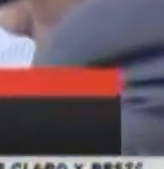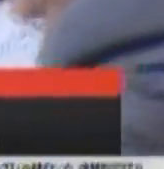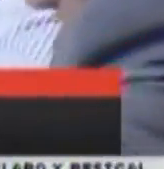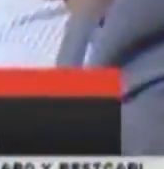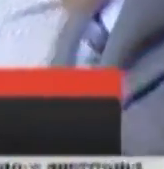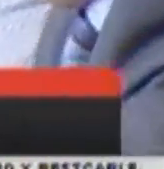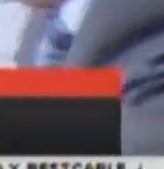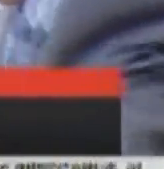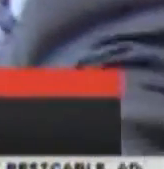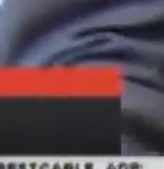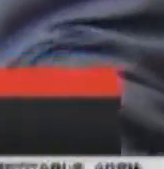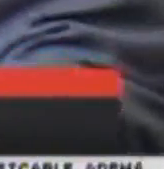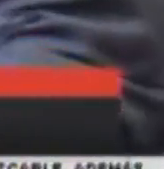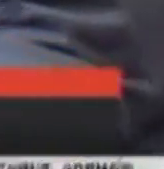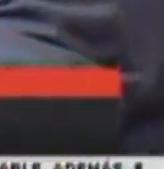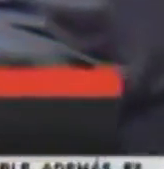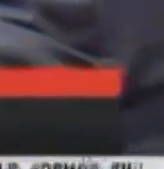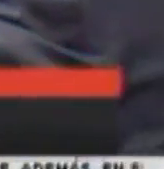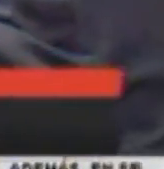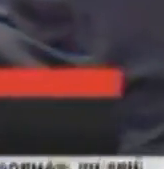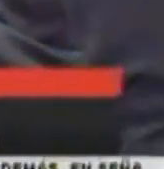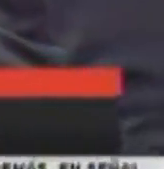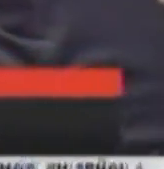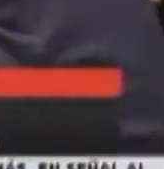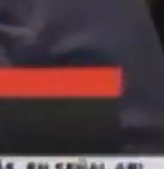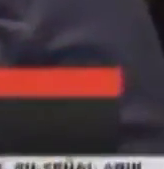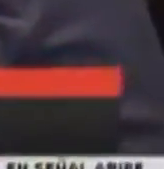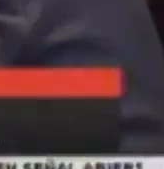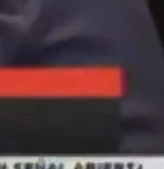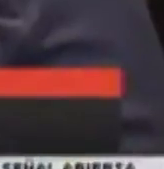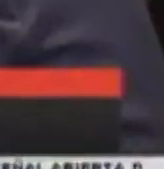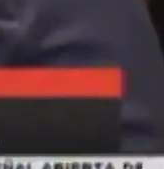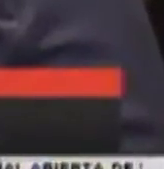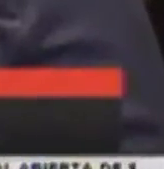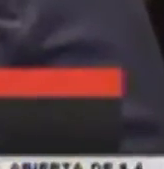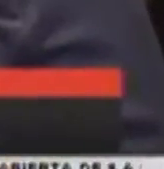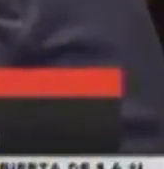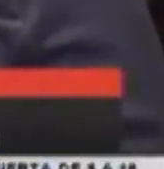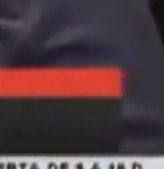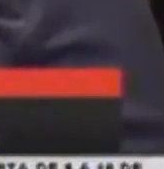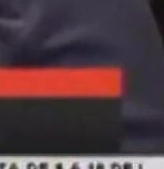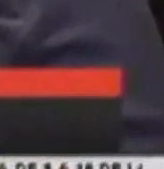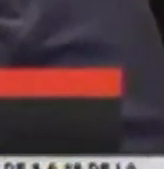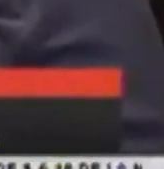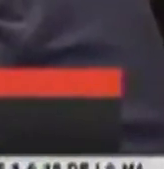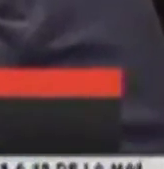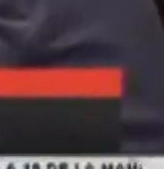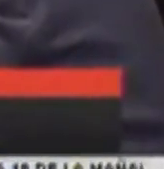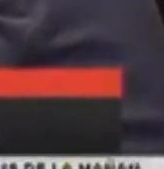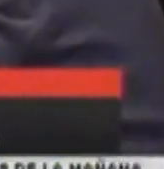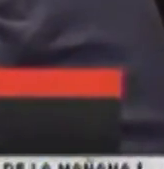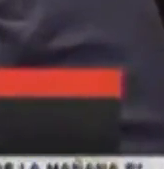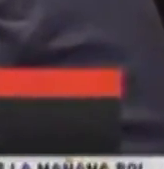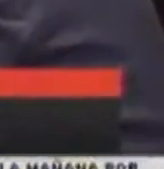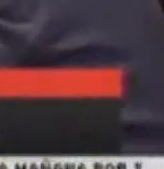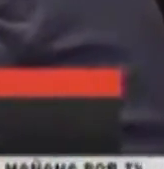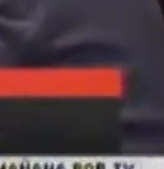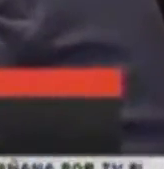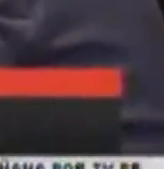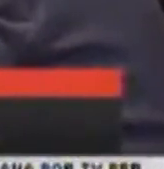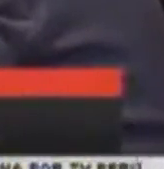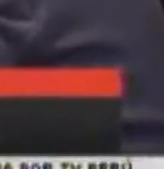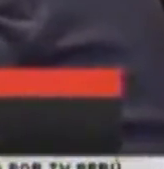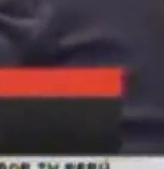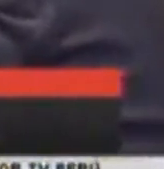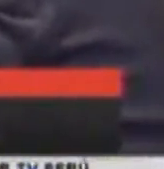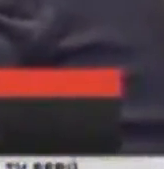lugar, agradecer la oportunidad que me das. Quiero partir de algo. Es importante que sepan que uno de los puntos